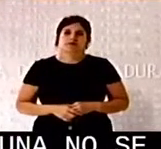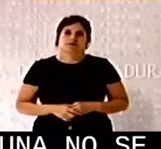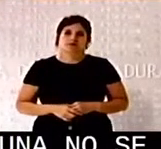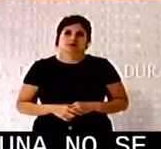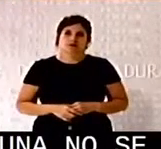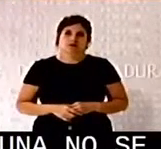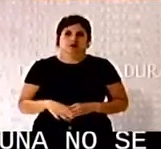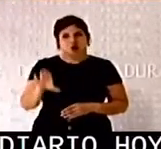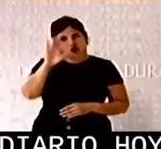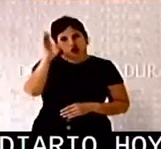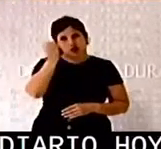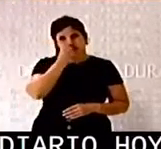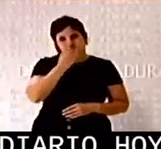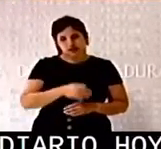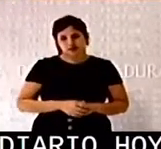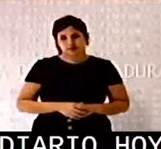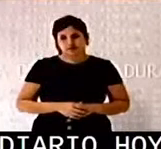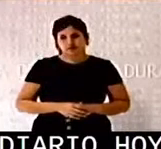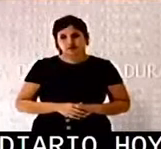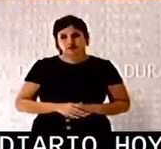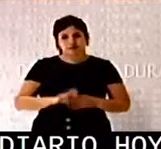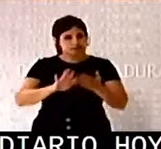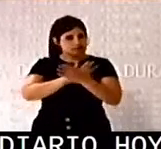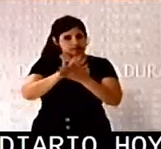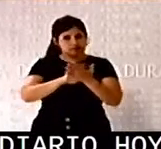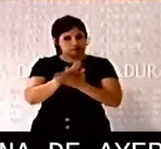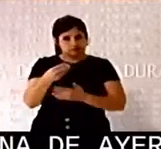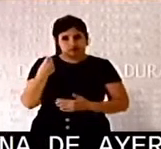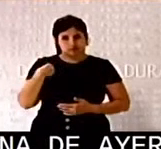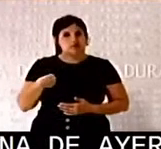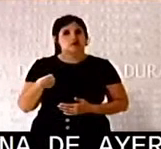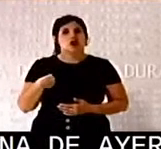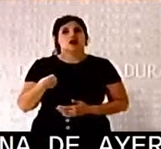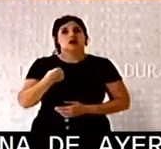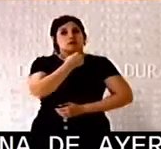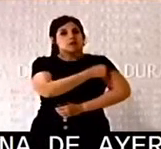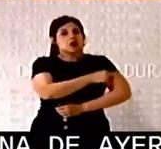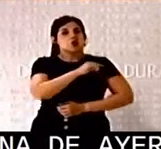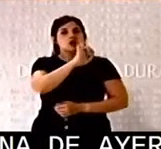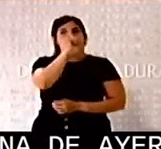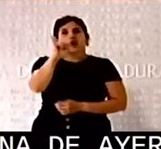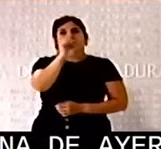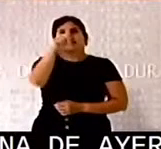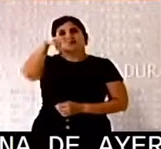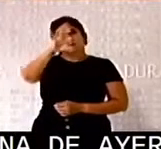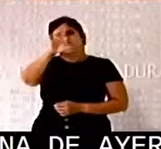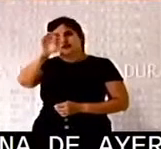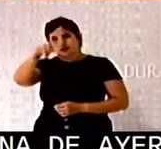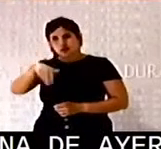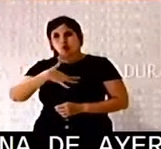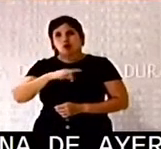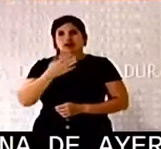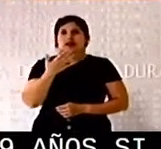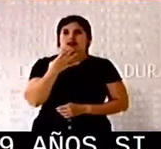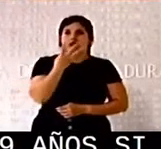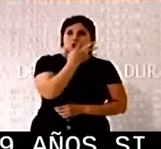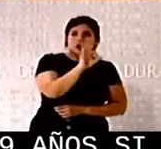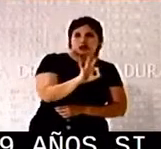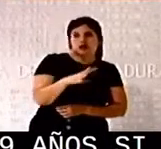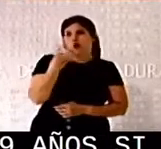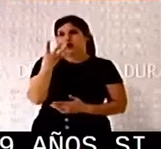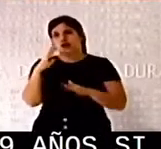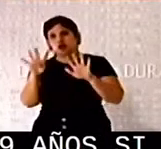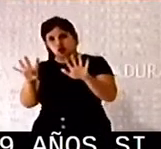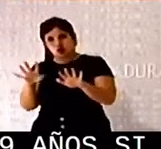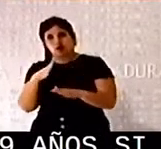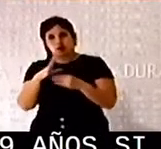Sí, buenas. Acaba de decir que la vacuna de Janssen se puede utilizar para el grupo de 40 a 49 años. Sí. Quería saber si se va a hacer